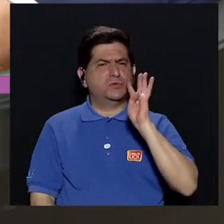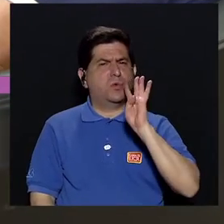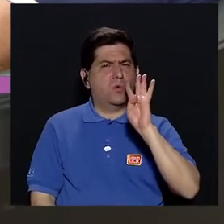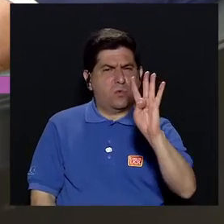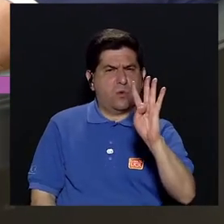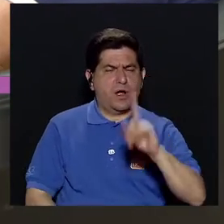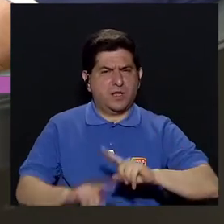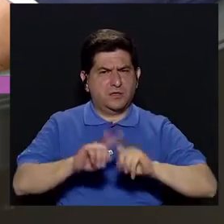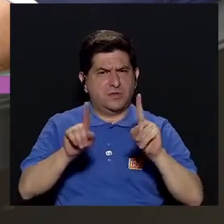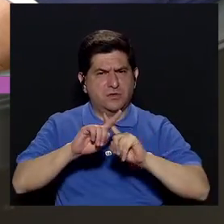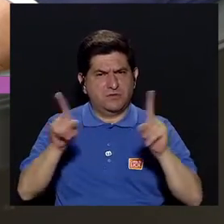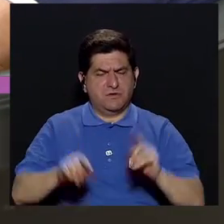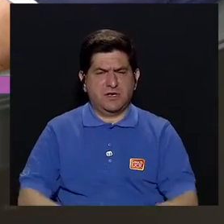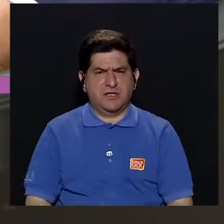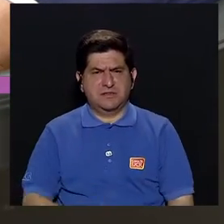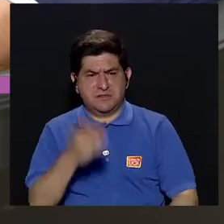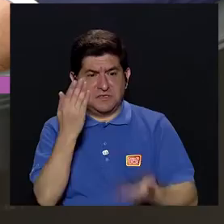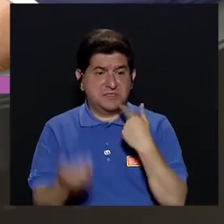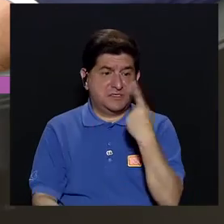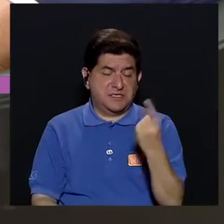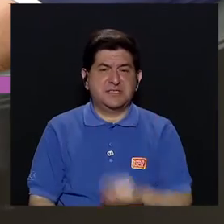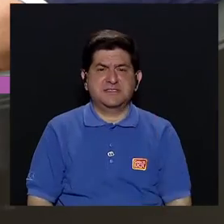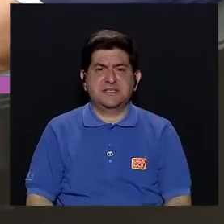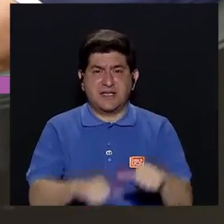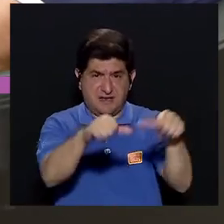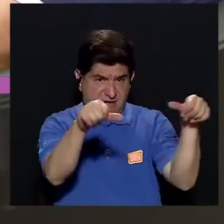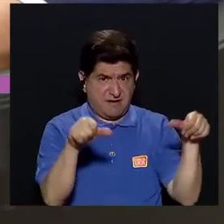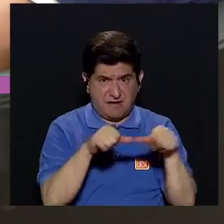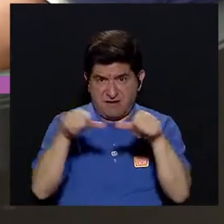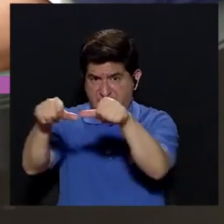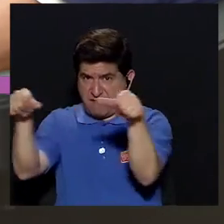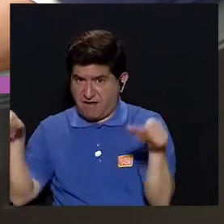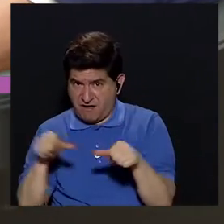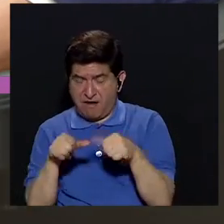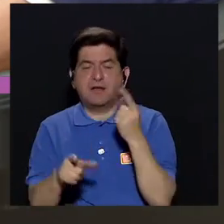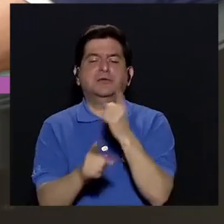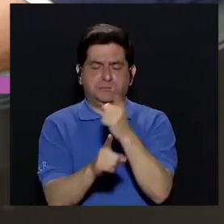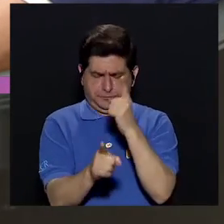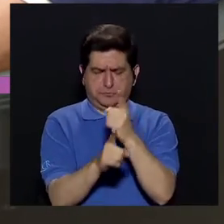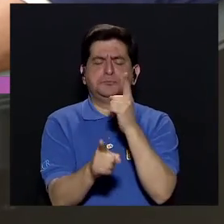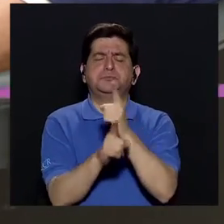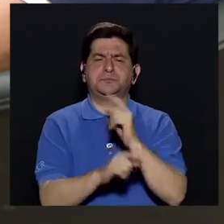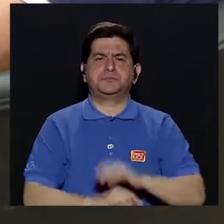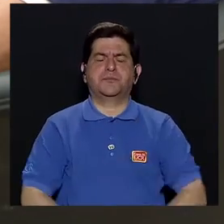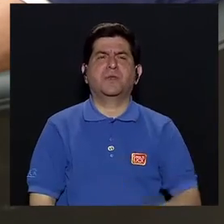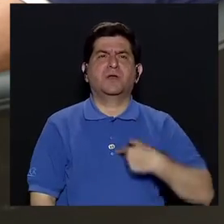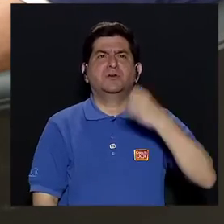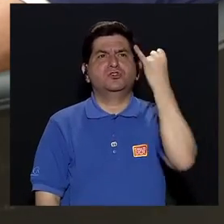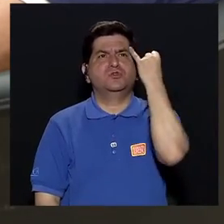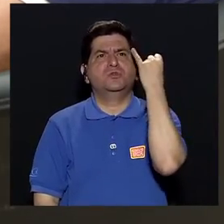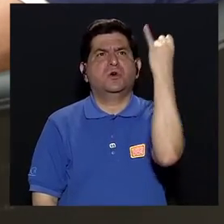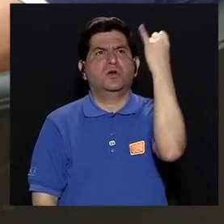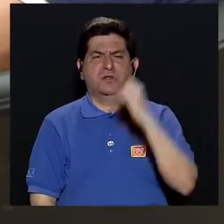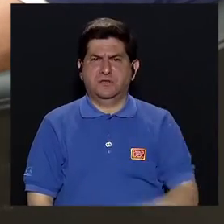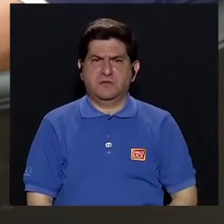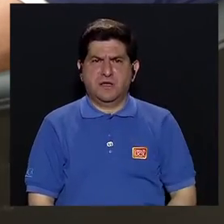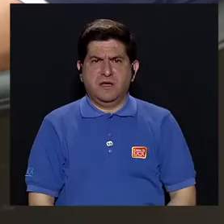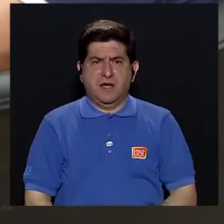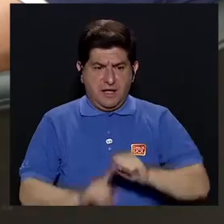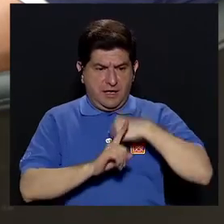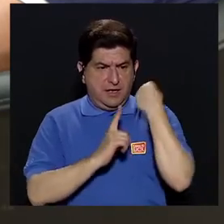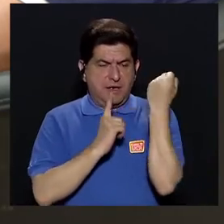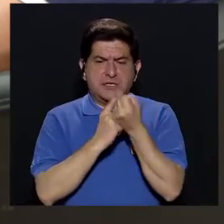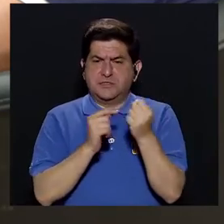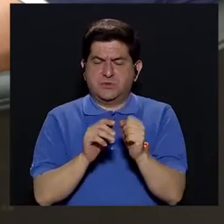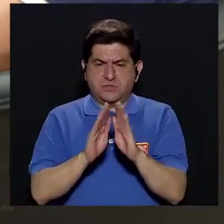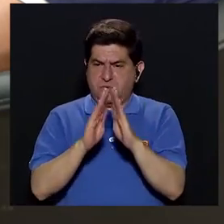4, voy a decirles ramas. Campos. Ajá. O campos, pues me doy la idea de que el